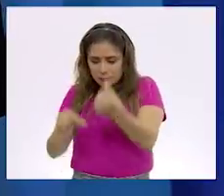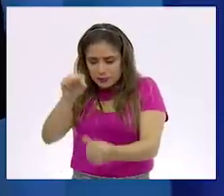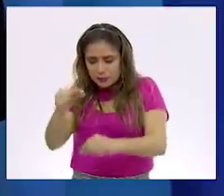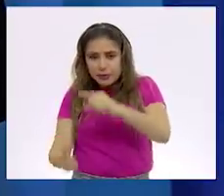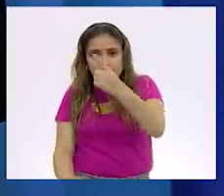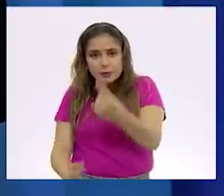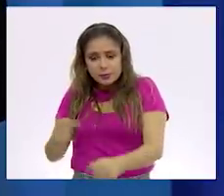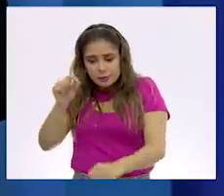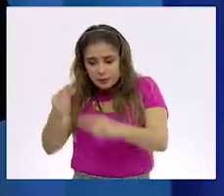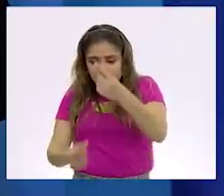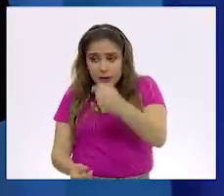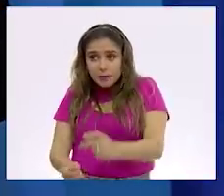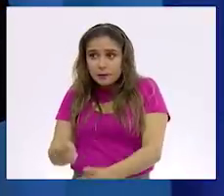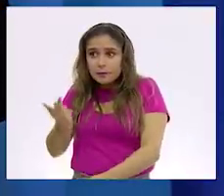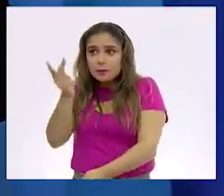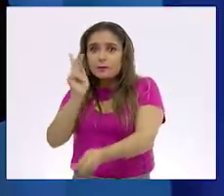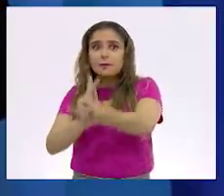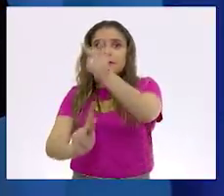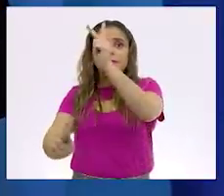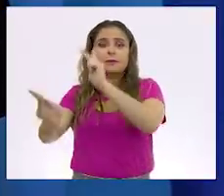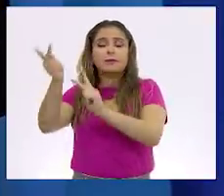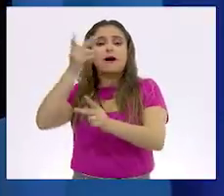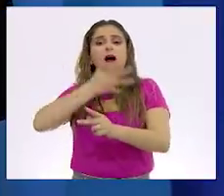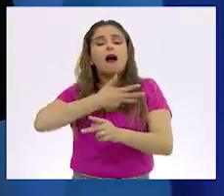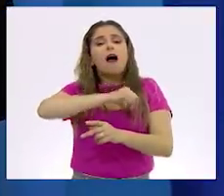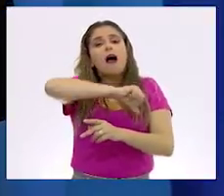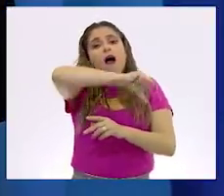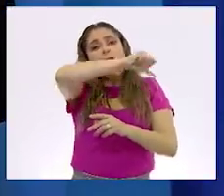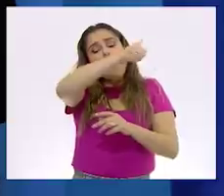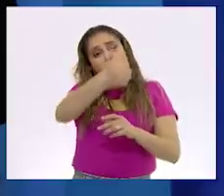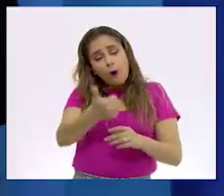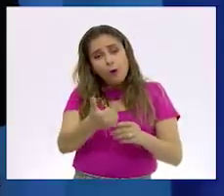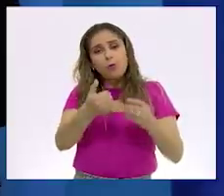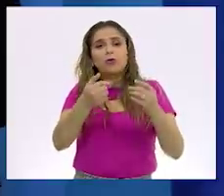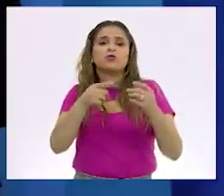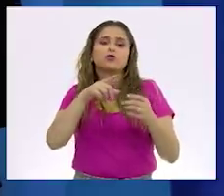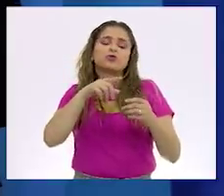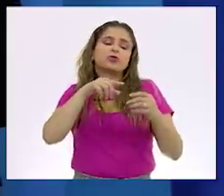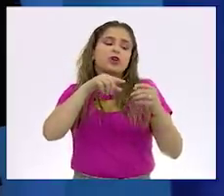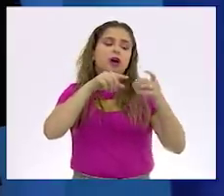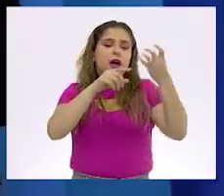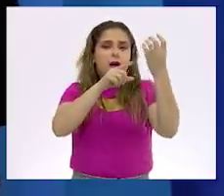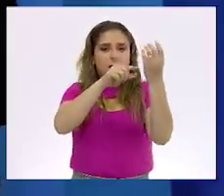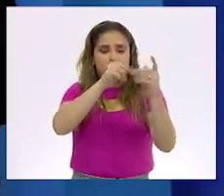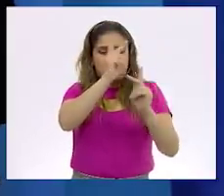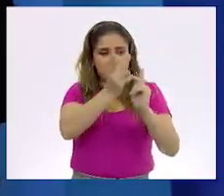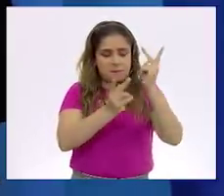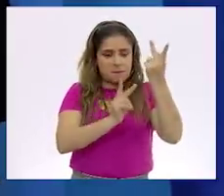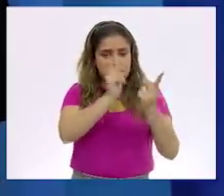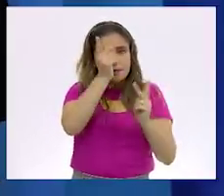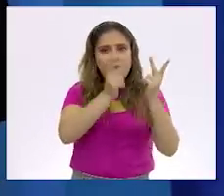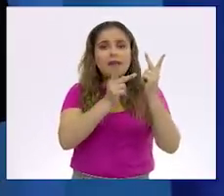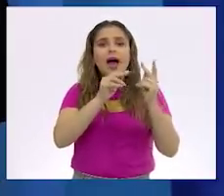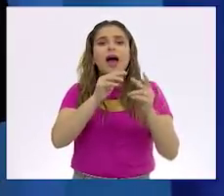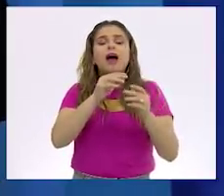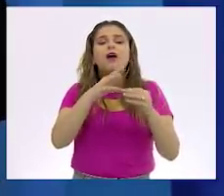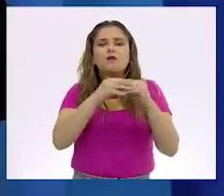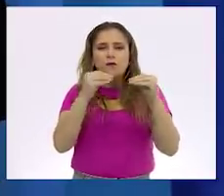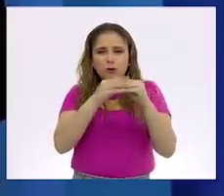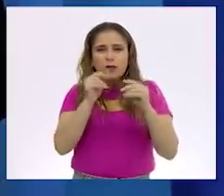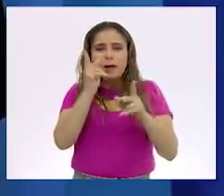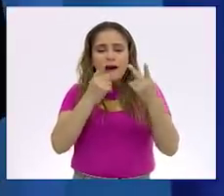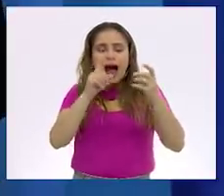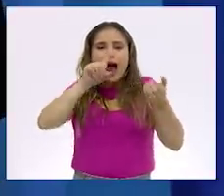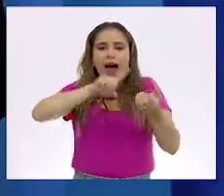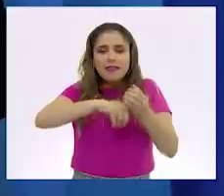crece hacia abajo. Queda oculto y esto evita que las aves lo coman. Esto lo reserva para el consumo